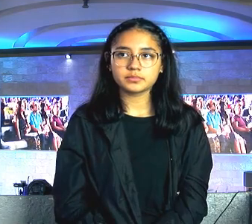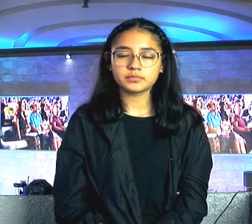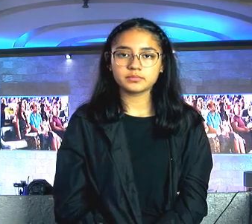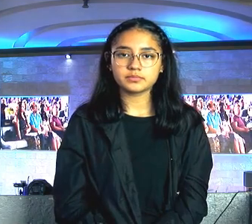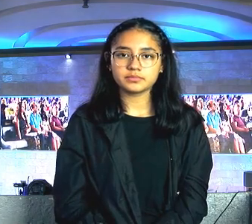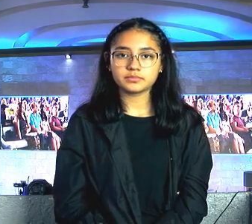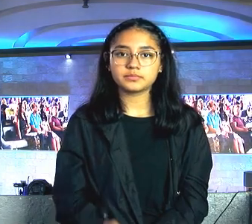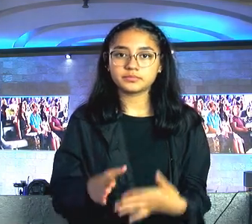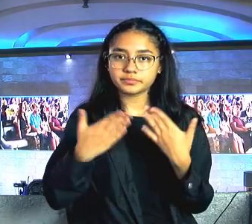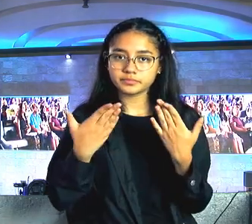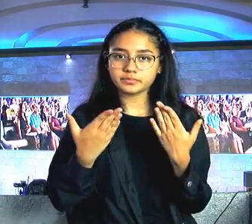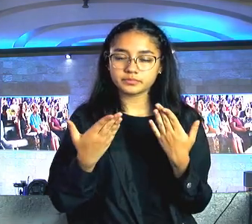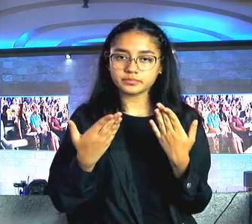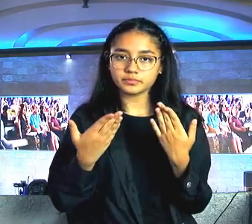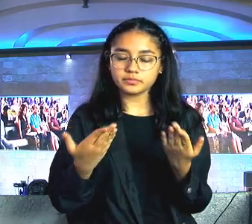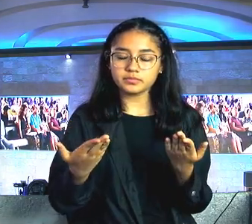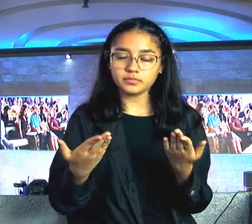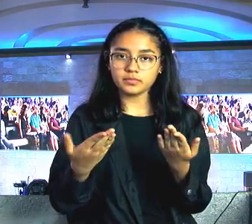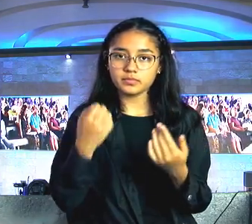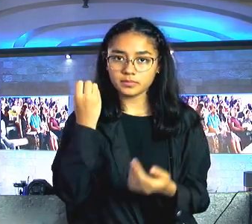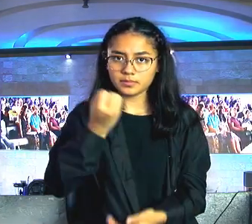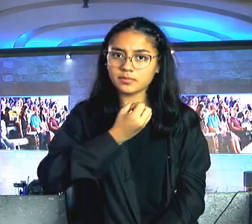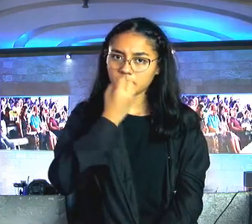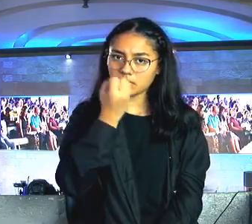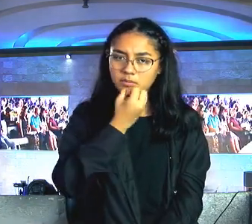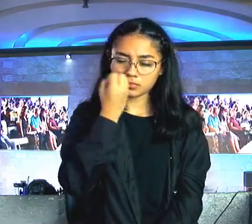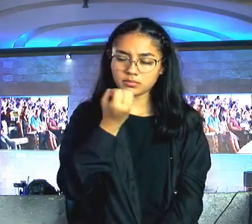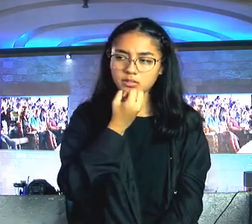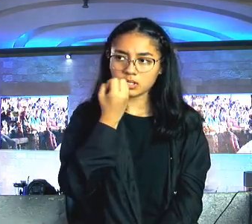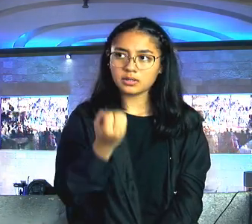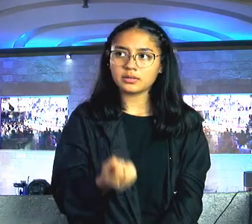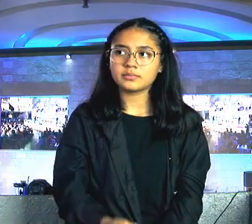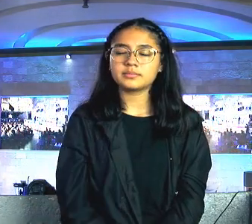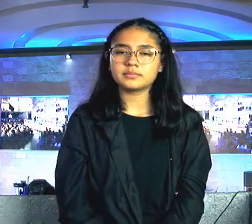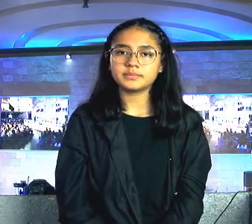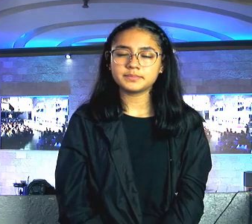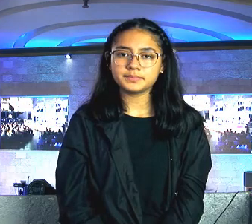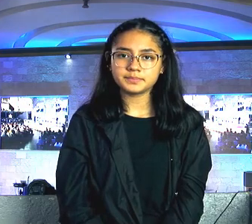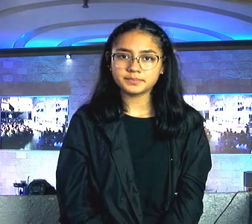tú cierres tus ojos. Cierra tus ojos.